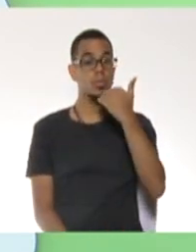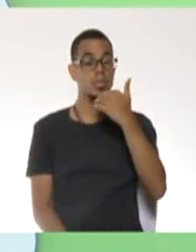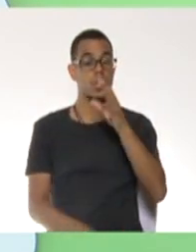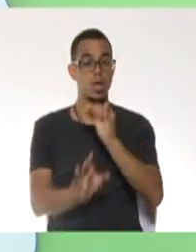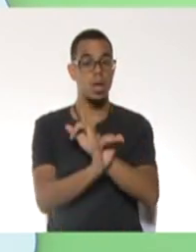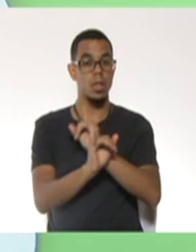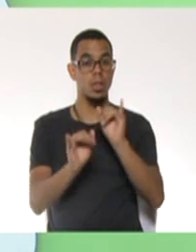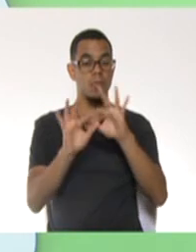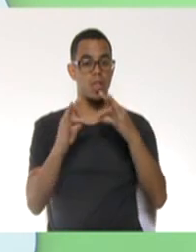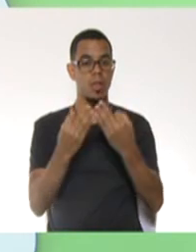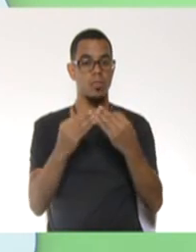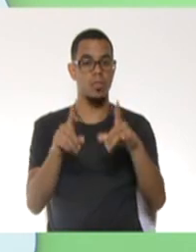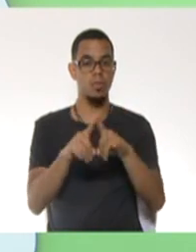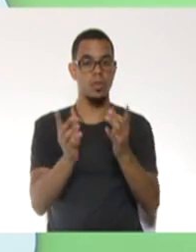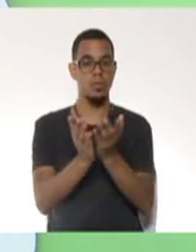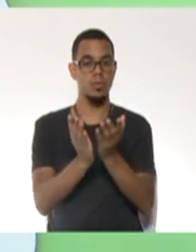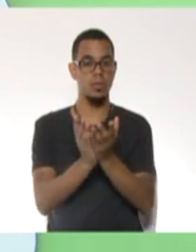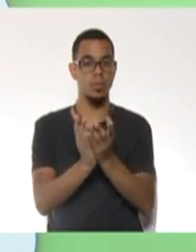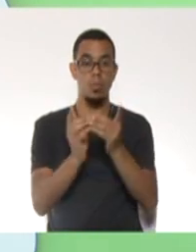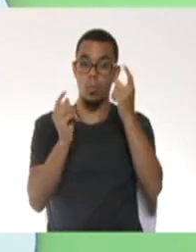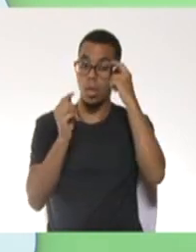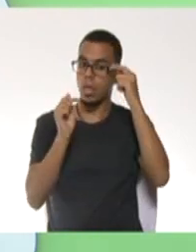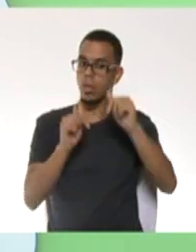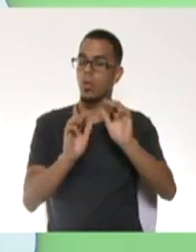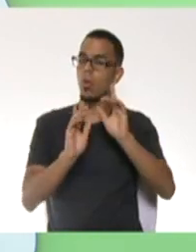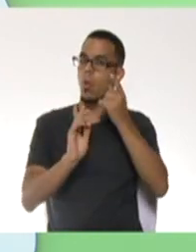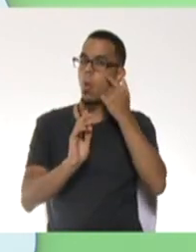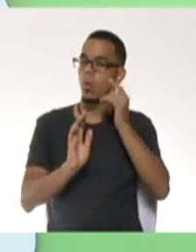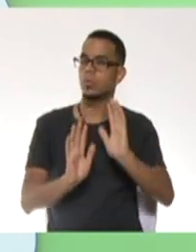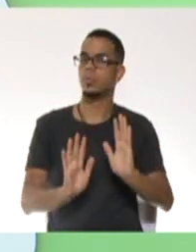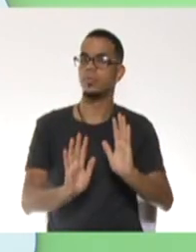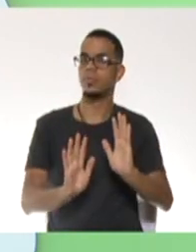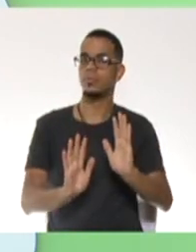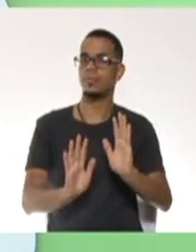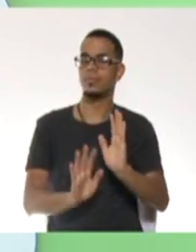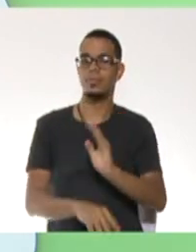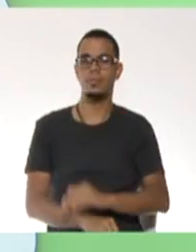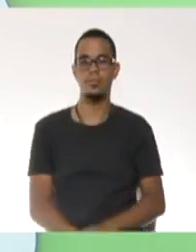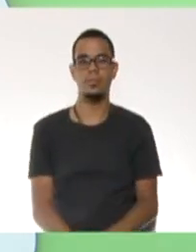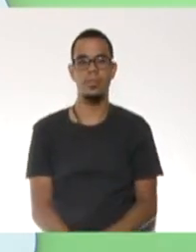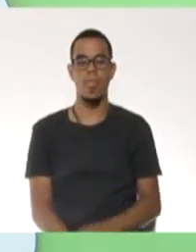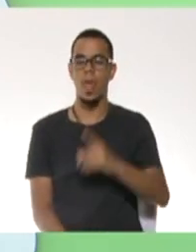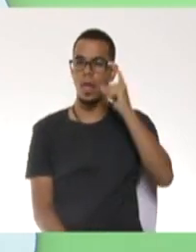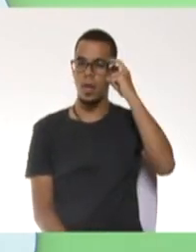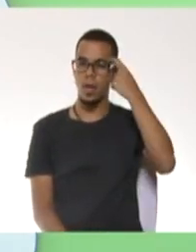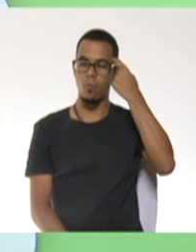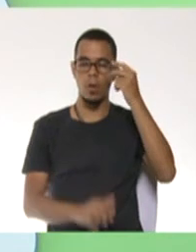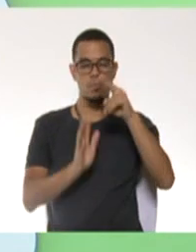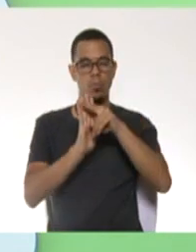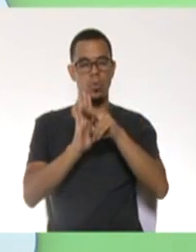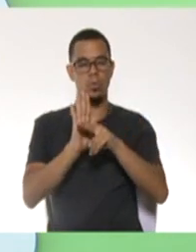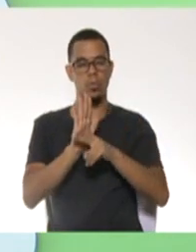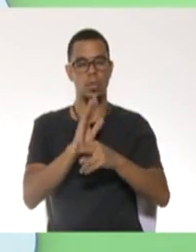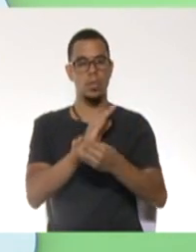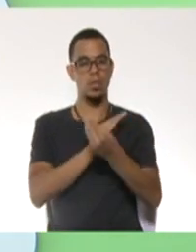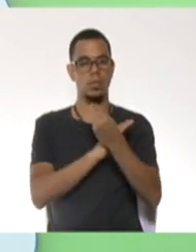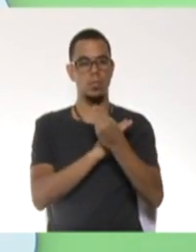al final de Cada Familia, una Escuela, pero por el día de hoy. Antes, amigos y amigas, vamos a recordar las medidas de